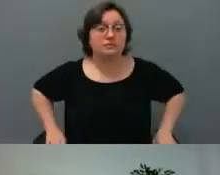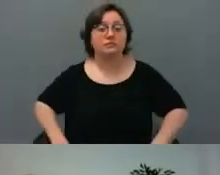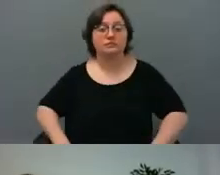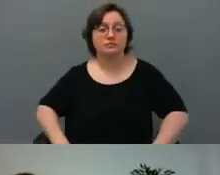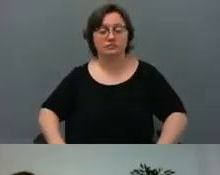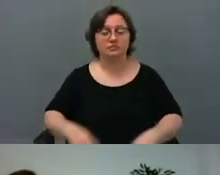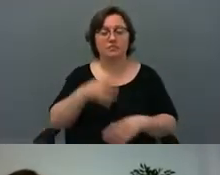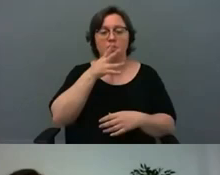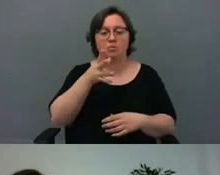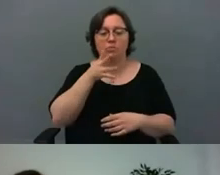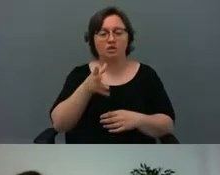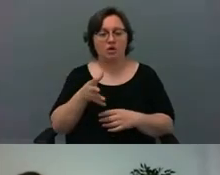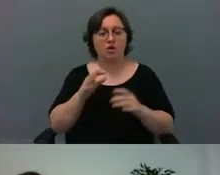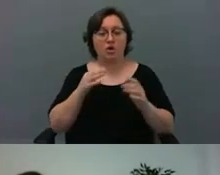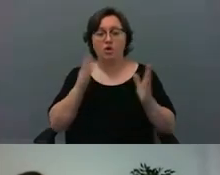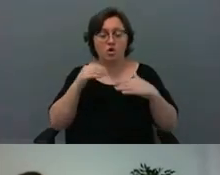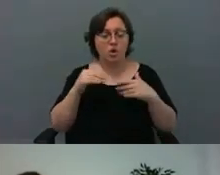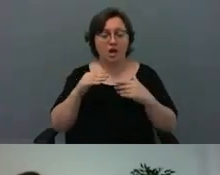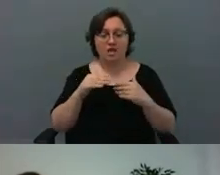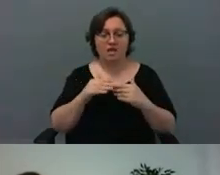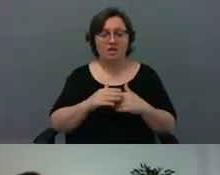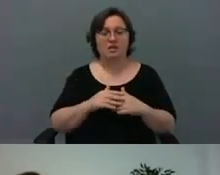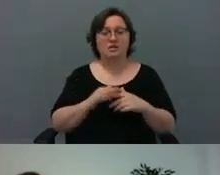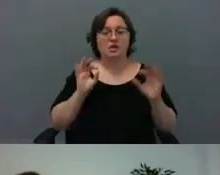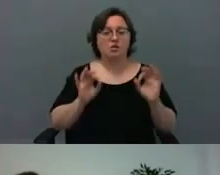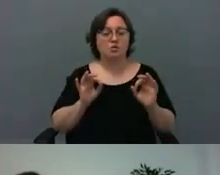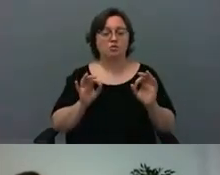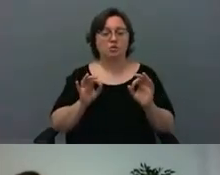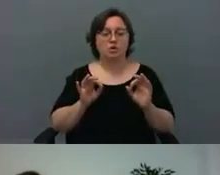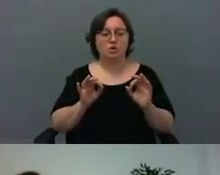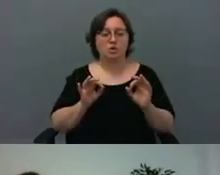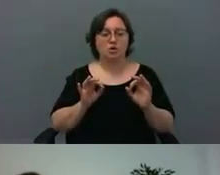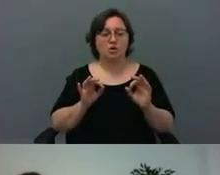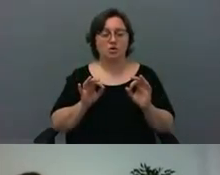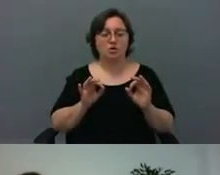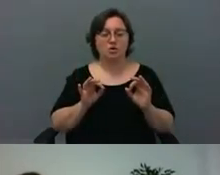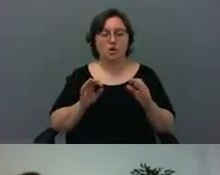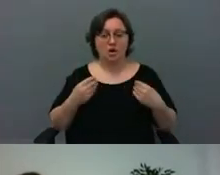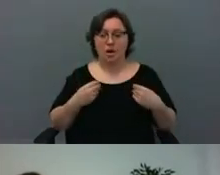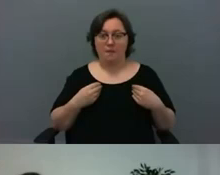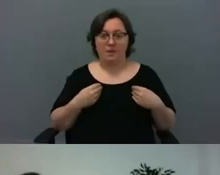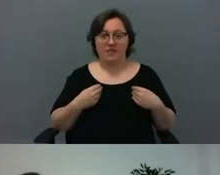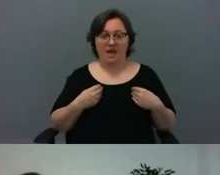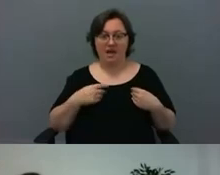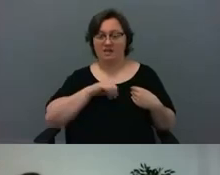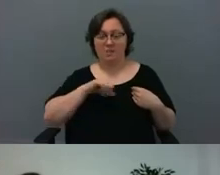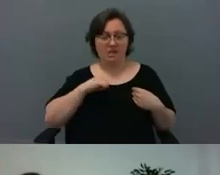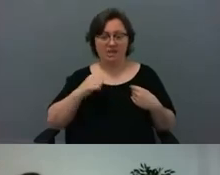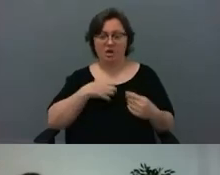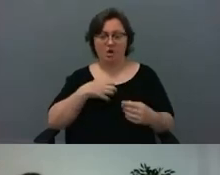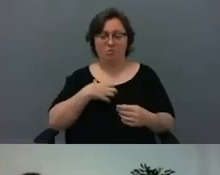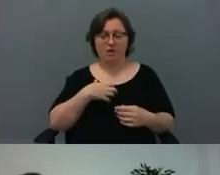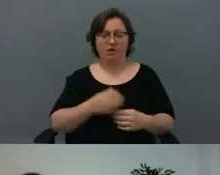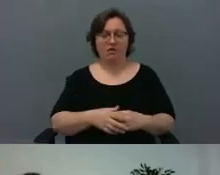iré. No iré por la asistente. No, me iré